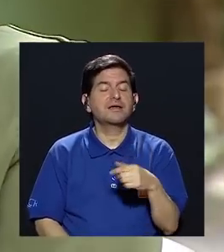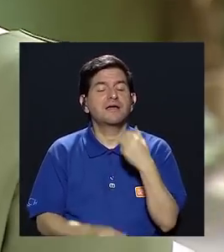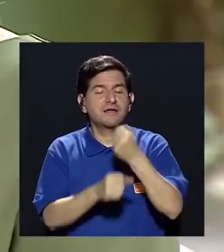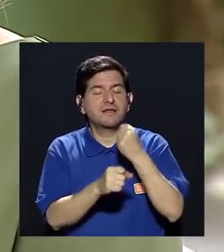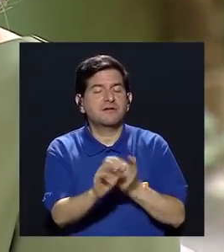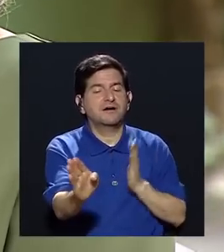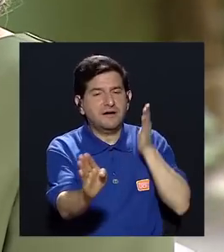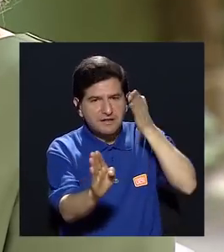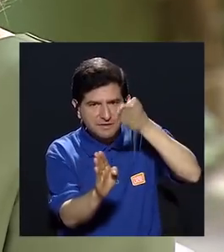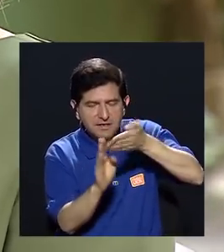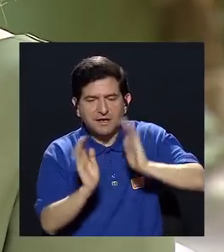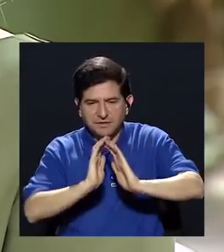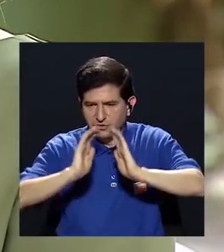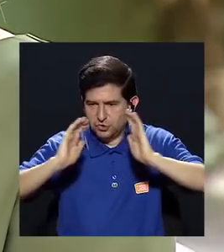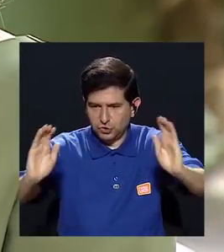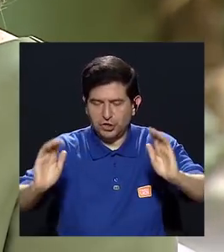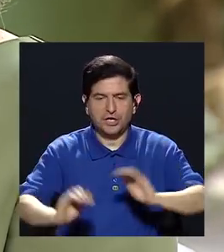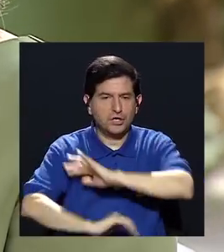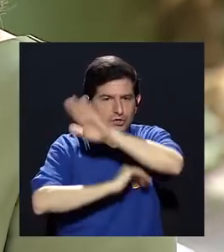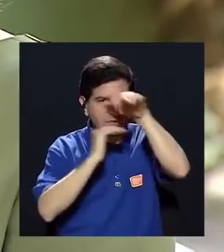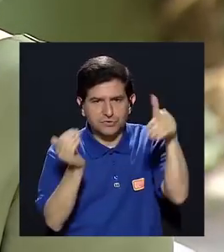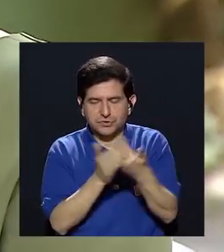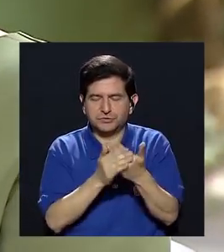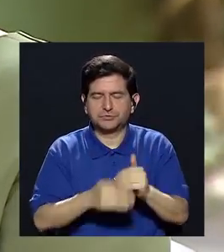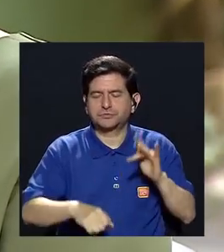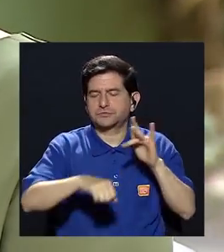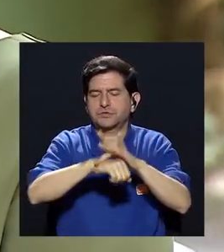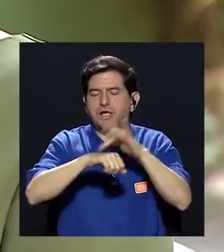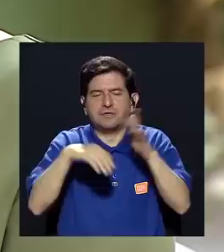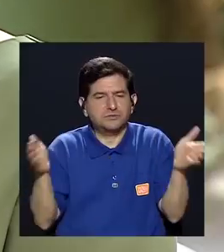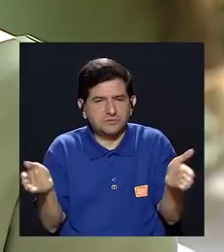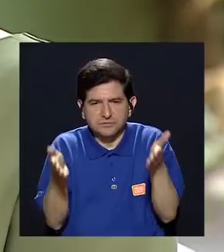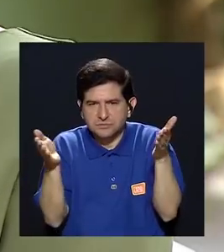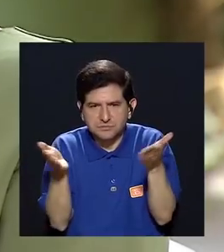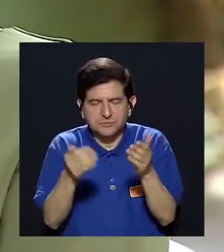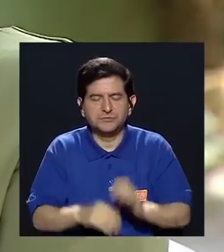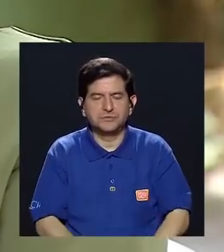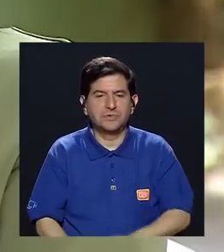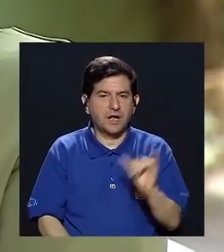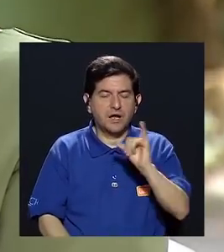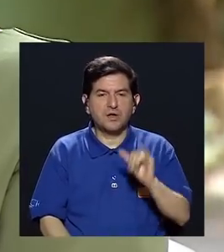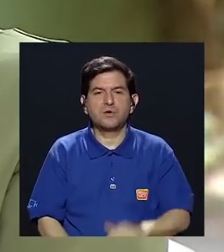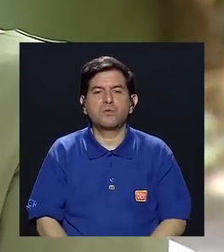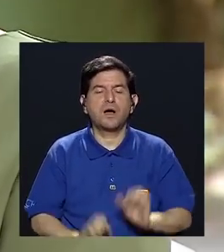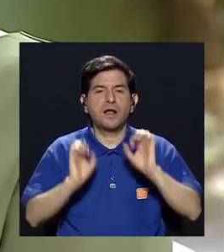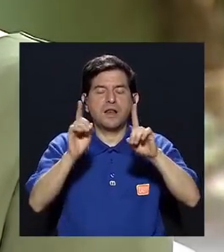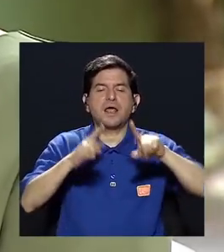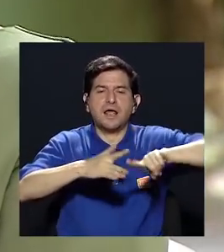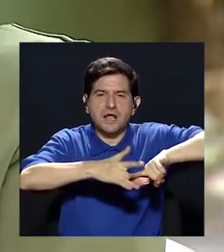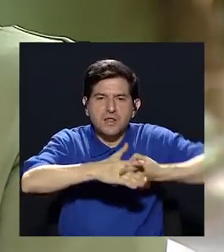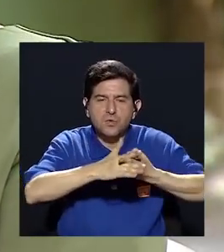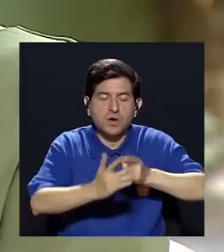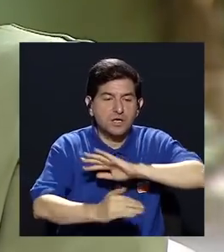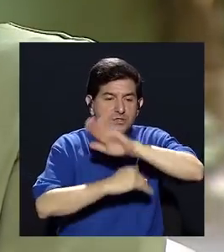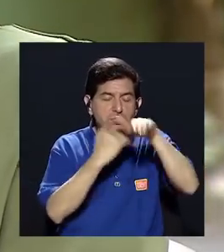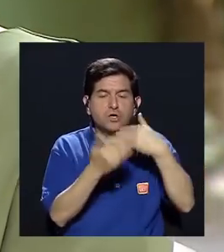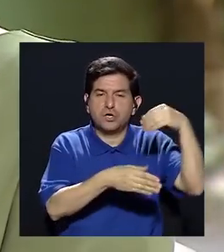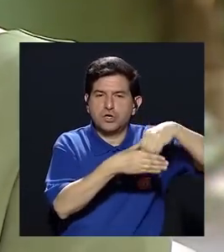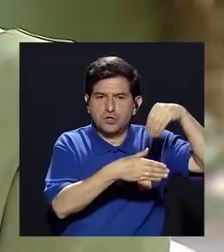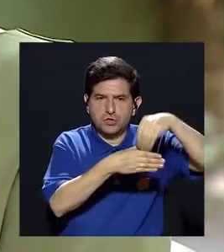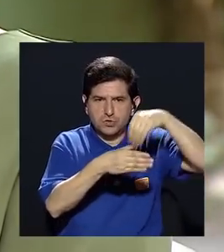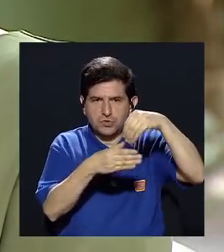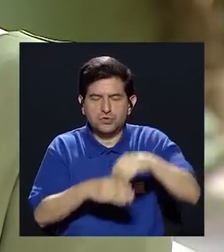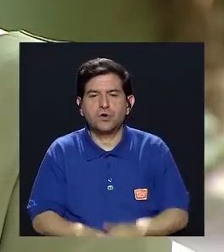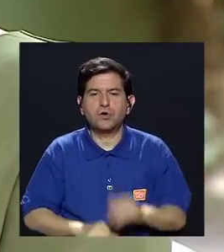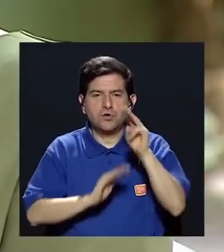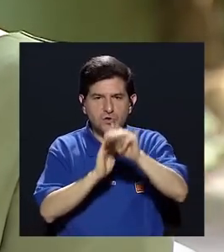que trabajan directamente con los niños en todo lo que es estimulación temprana, en todo lo que es educación inicial y todos los otros componentes